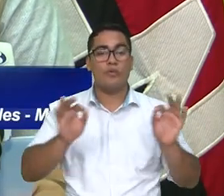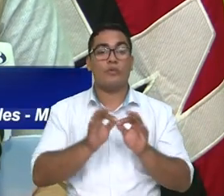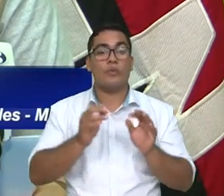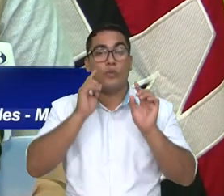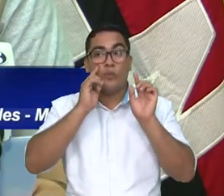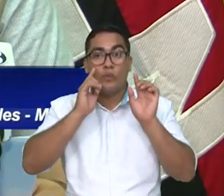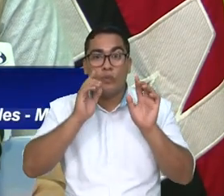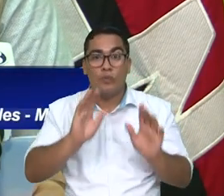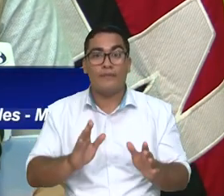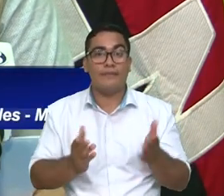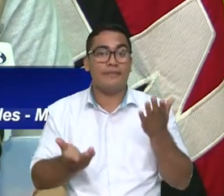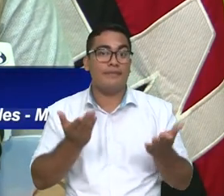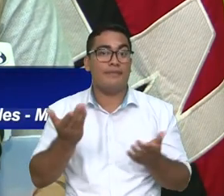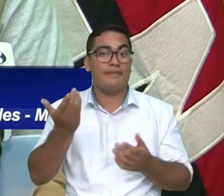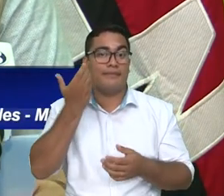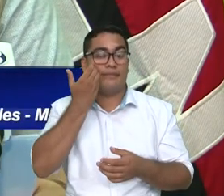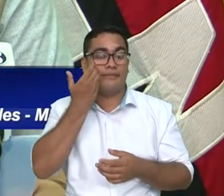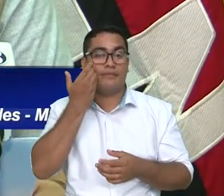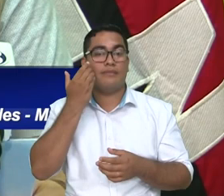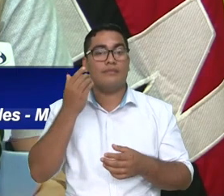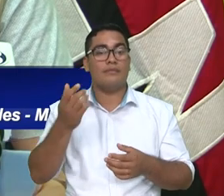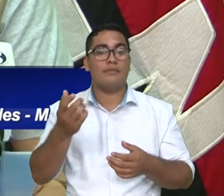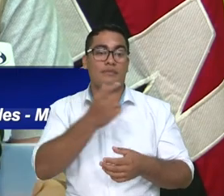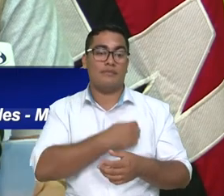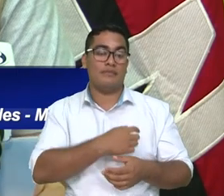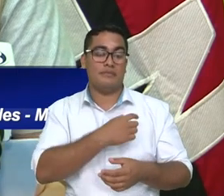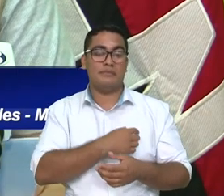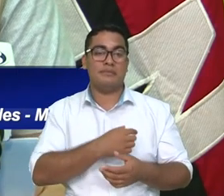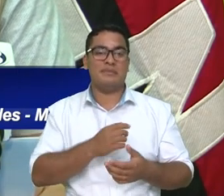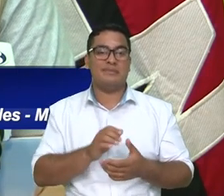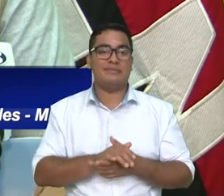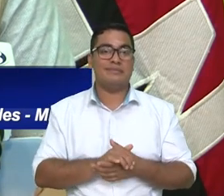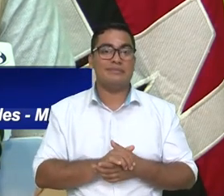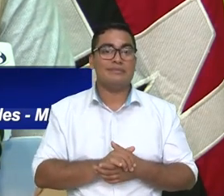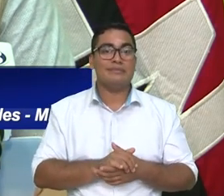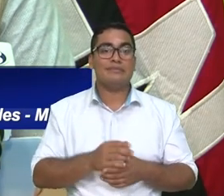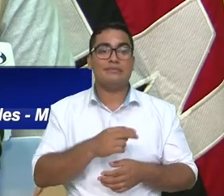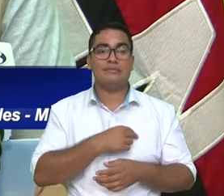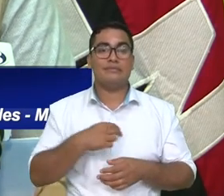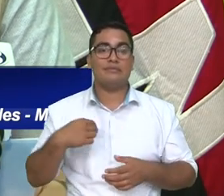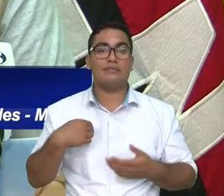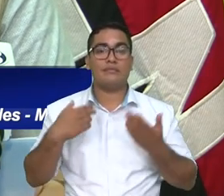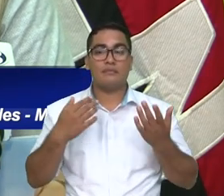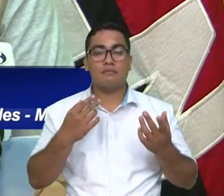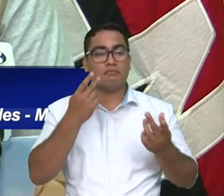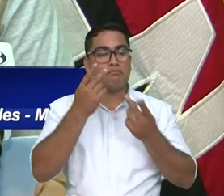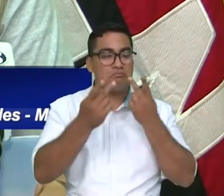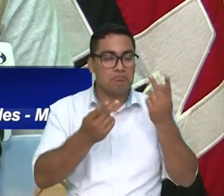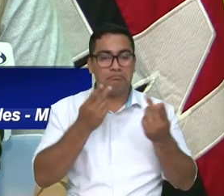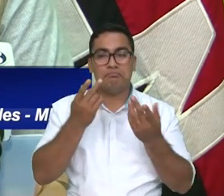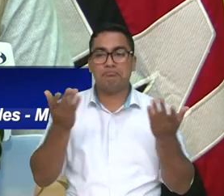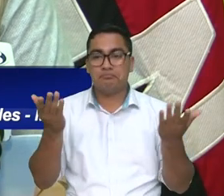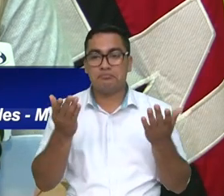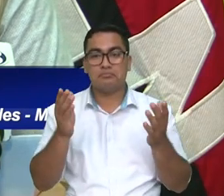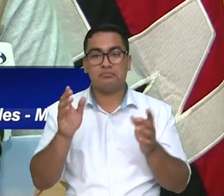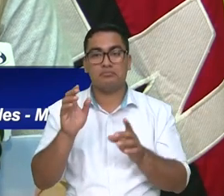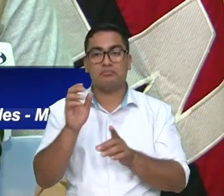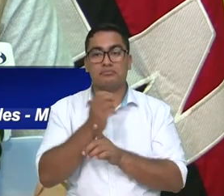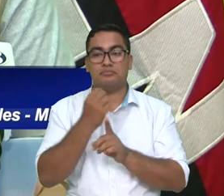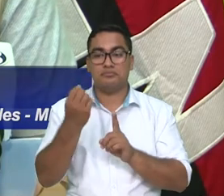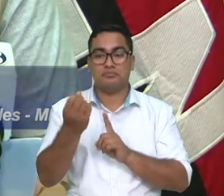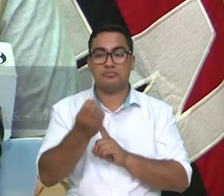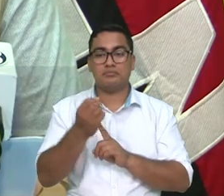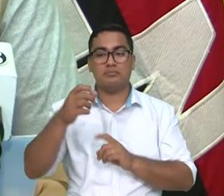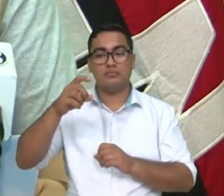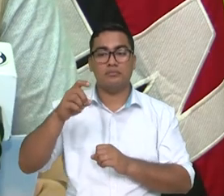caso respiratorio a nivel de la comunidad y a nivel de las escuelas. Se está desarrollando visitas conjuntas con la Organización Panamericana de la